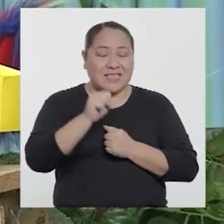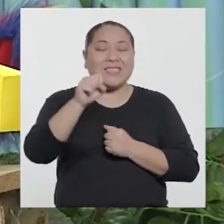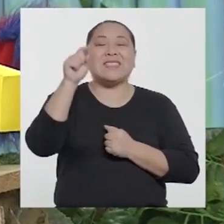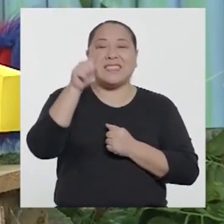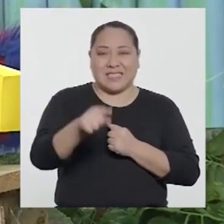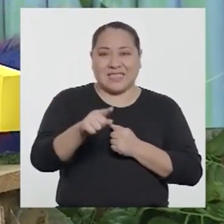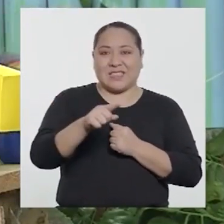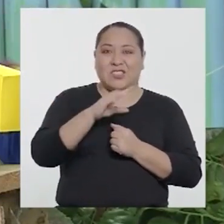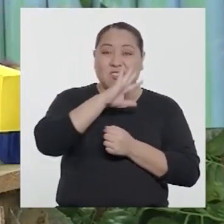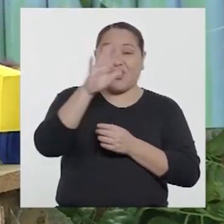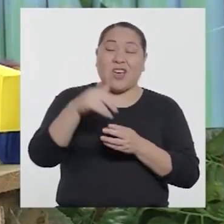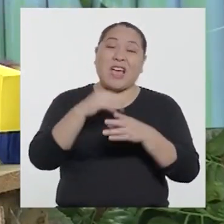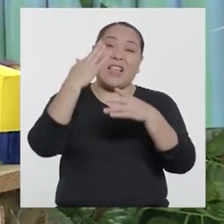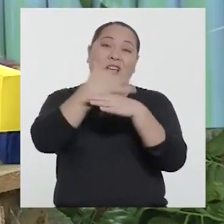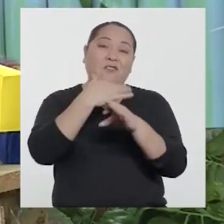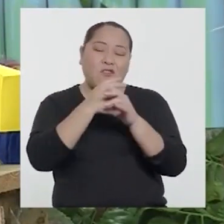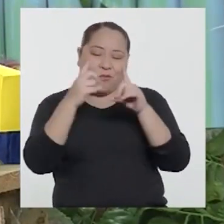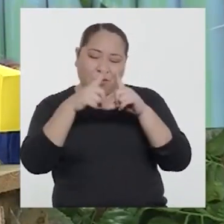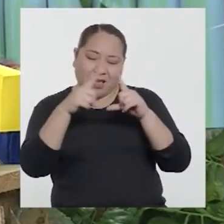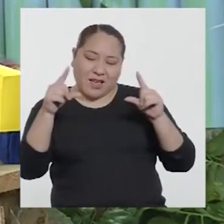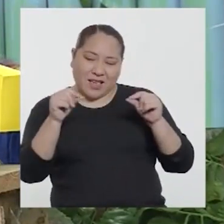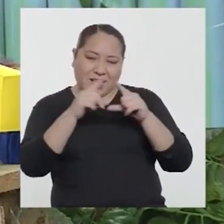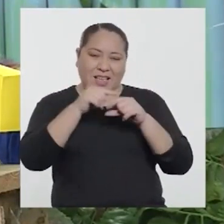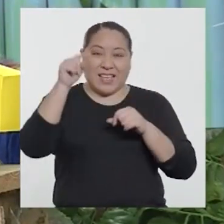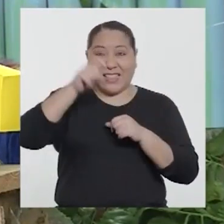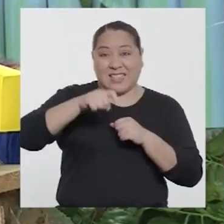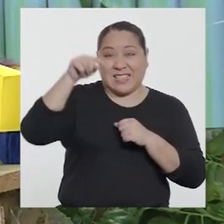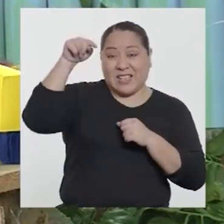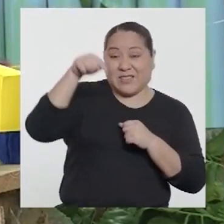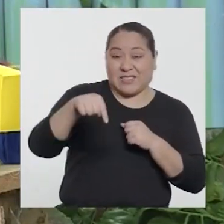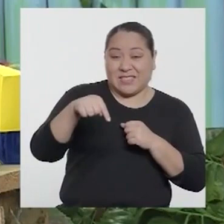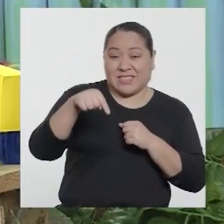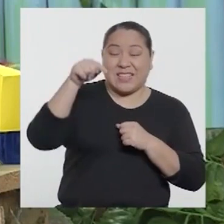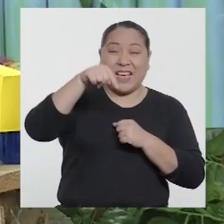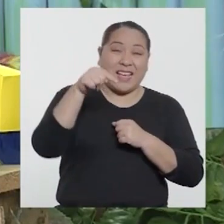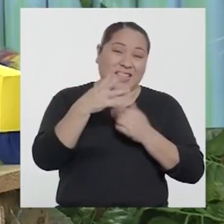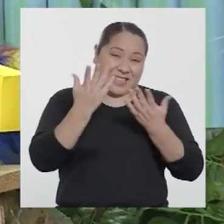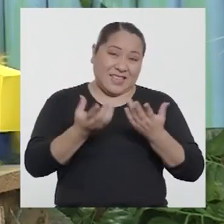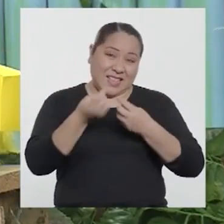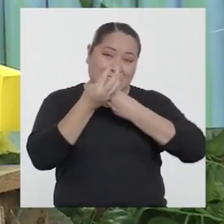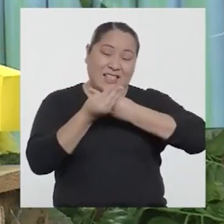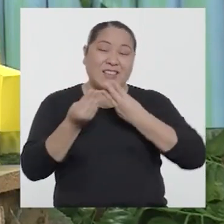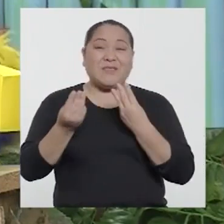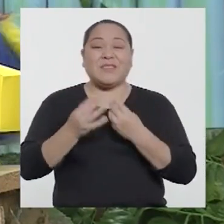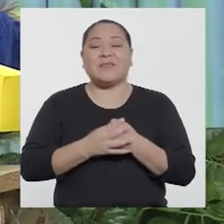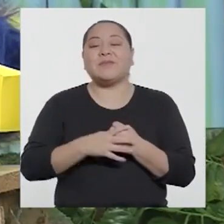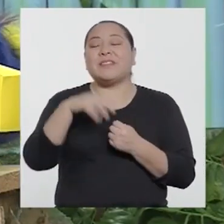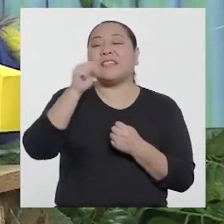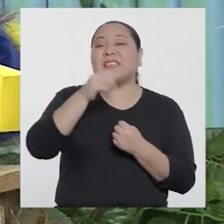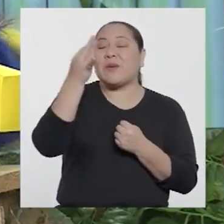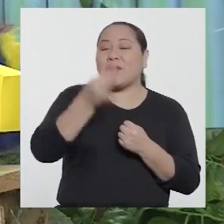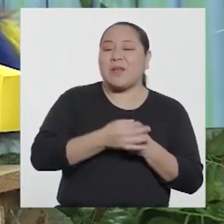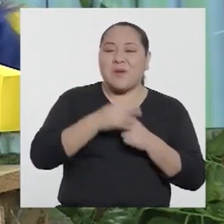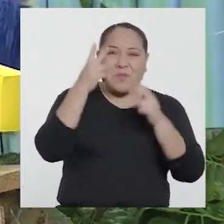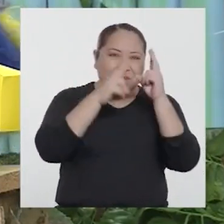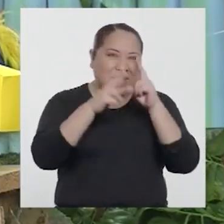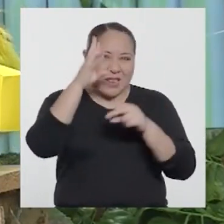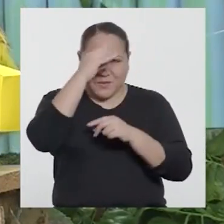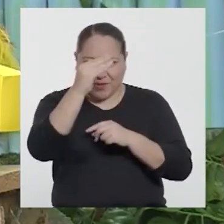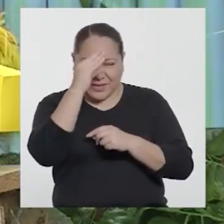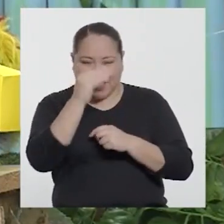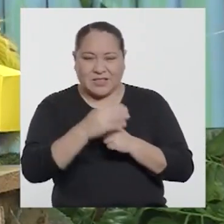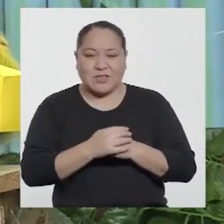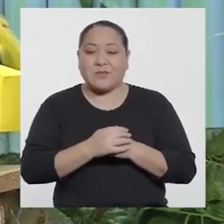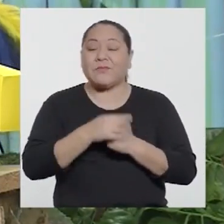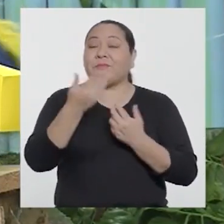Así es. Todas las formas que necesitamos se encuentran aquí. ¡Cierto! Miren,